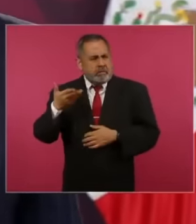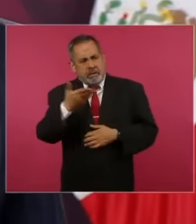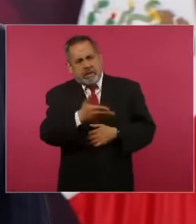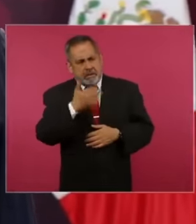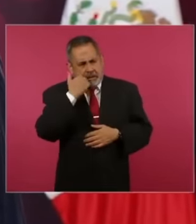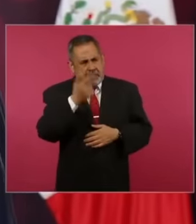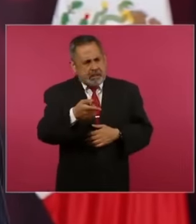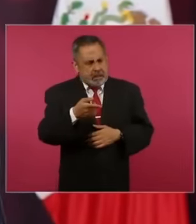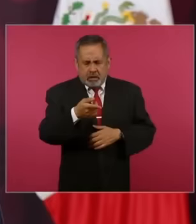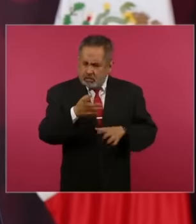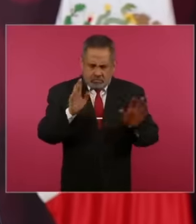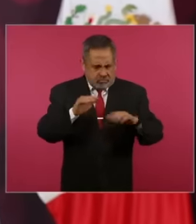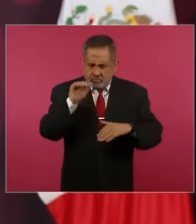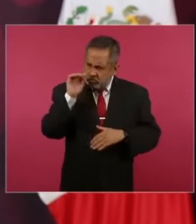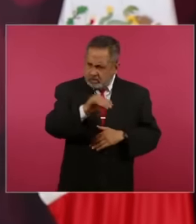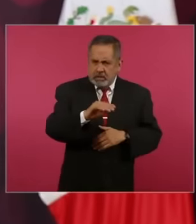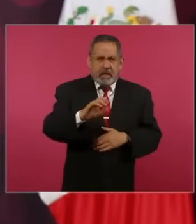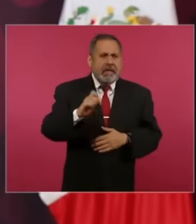pueda